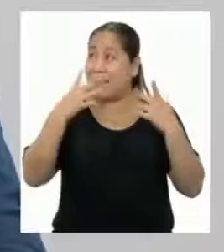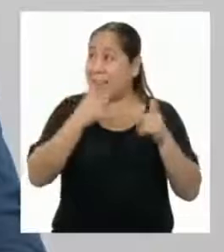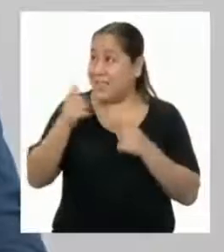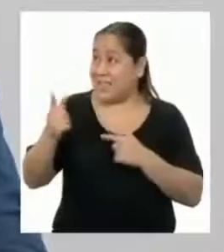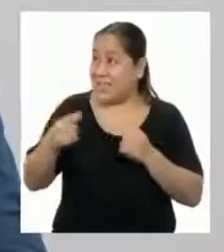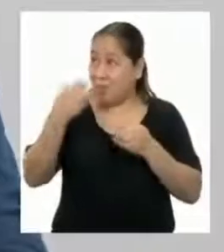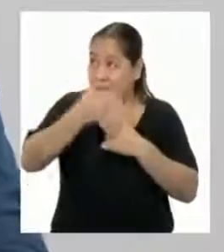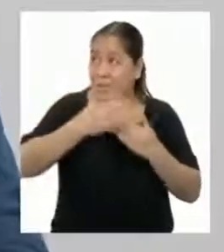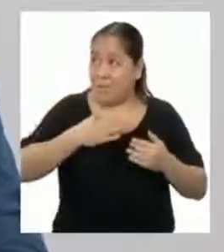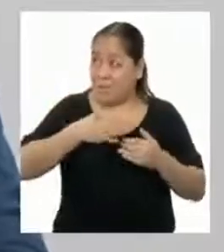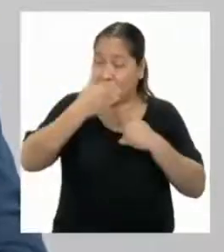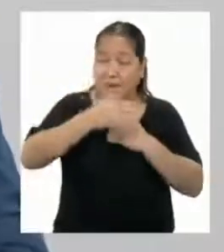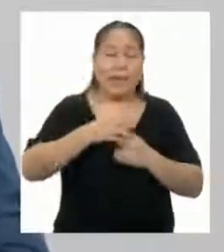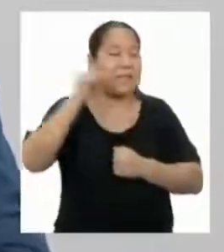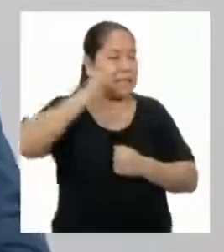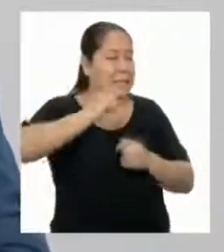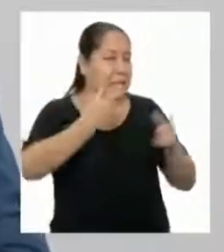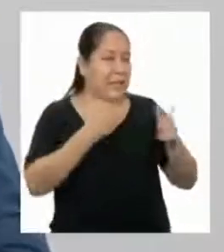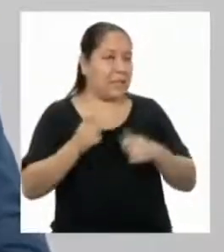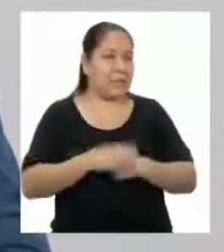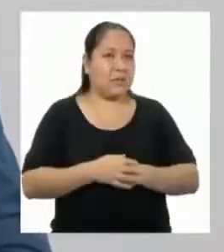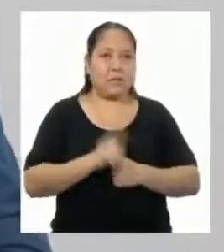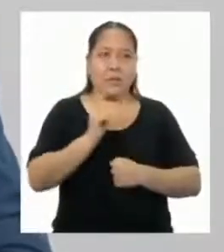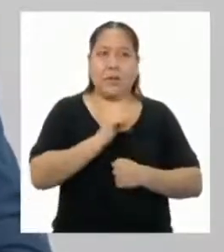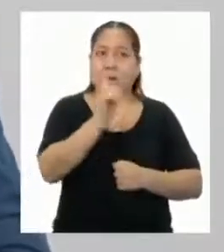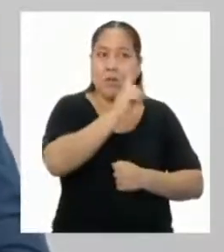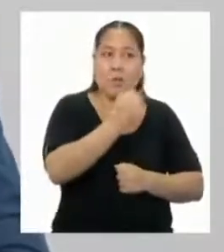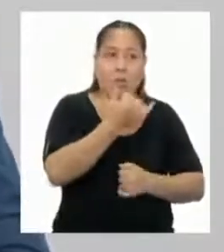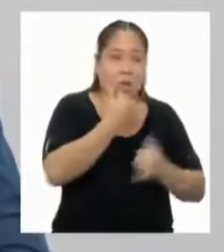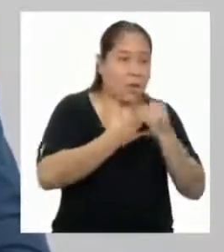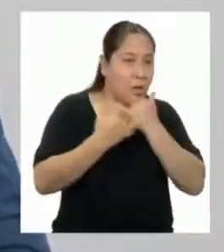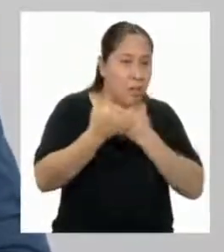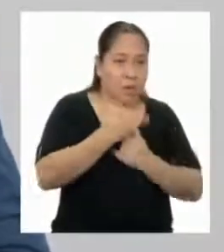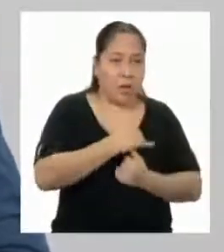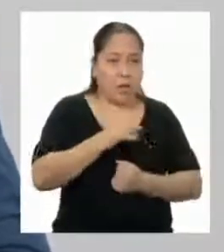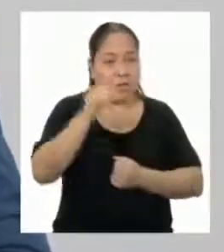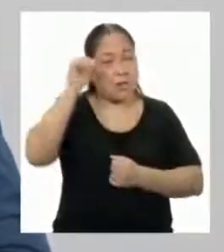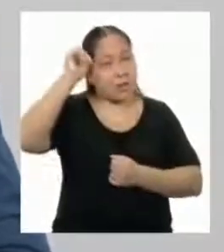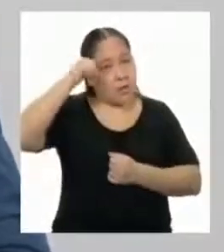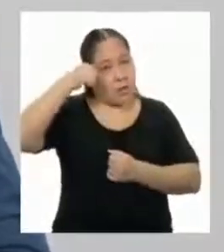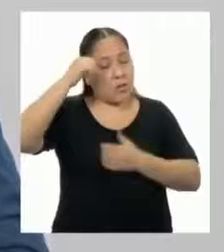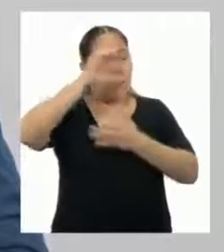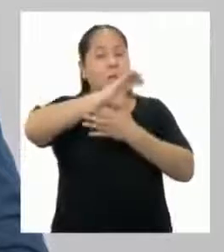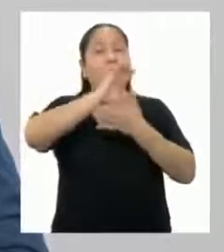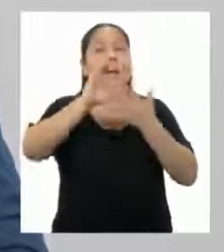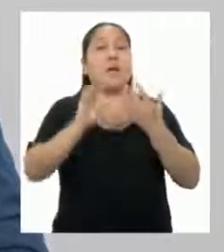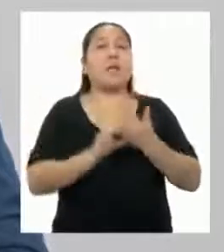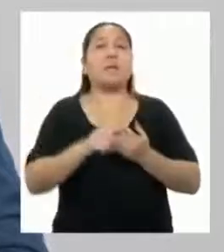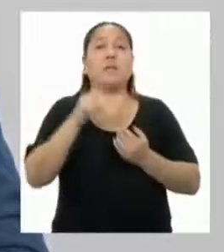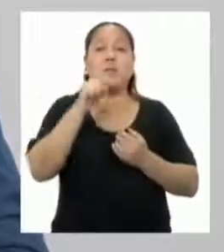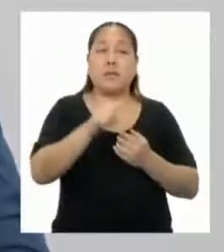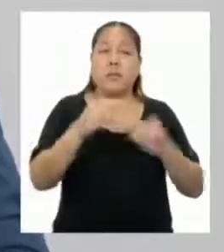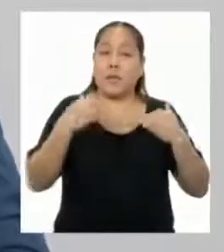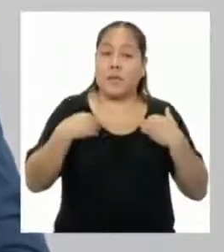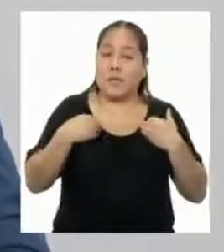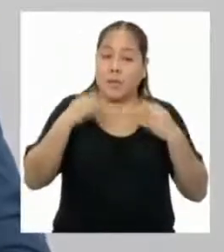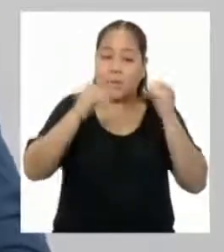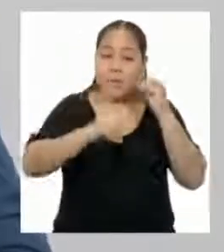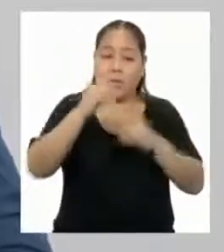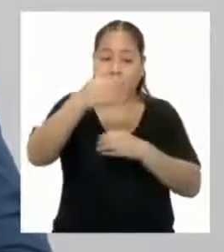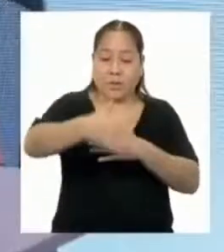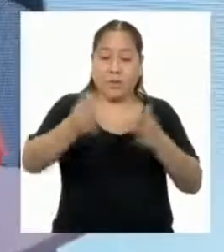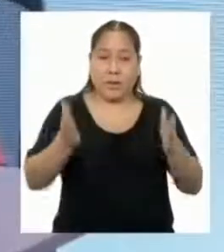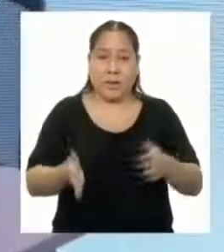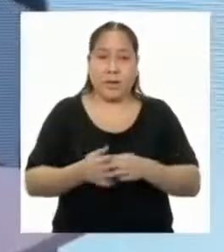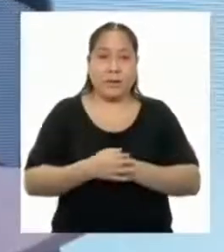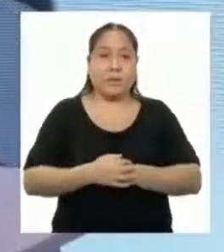estamos listas. Pero para evitar cualquier error, recordemos las características que deben cumplir las